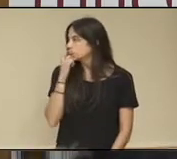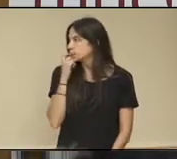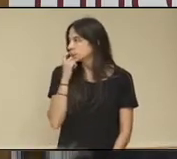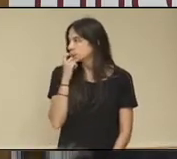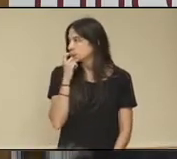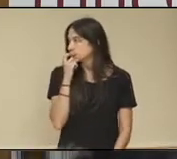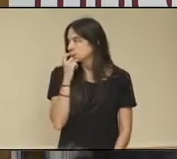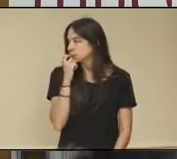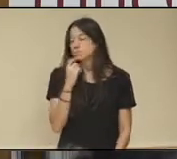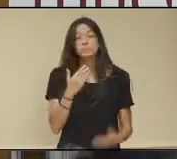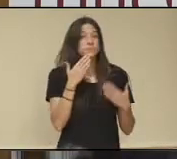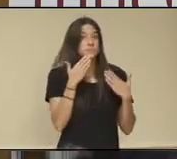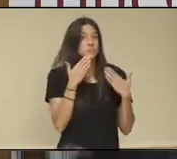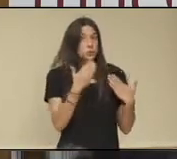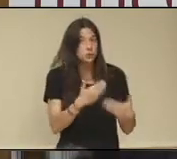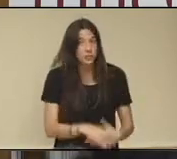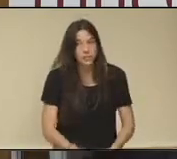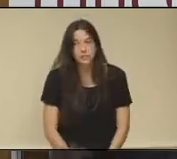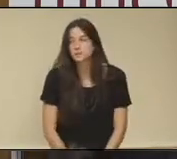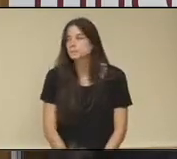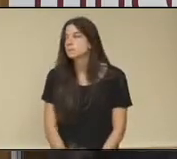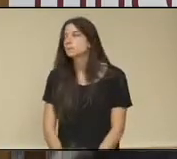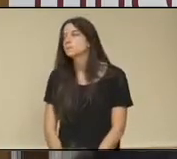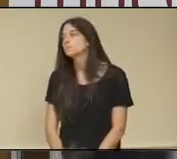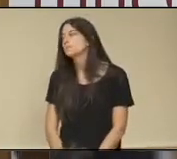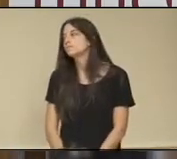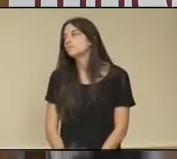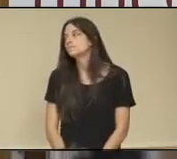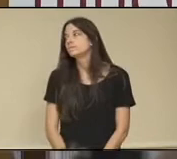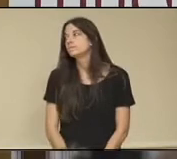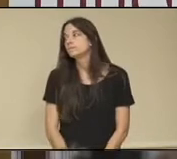Pues muchas gracias.